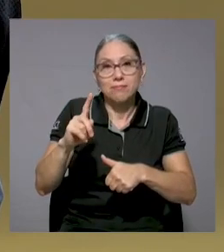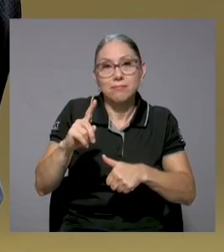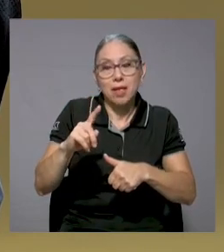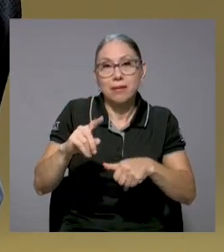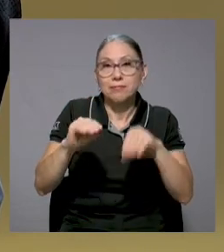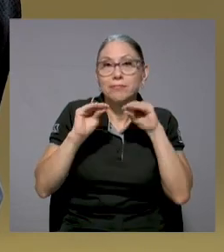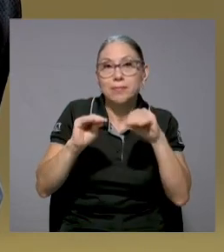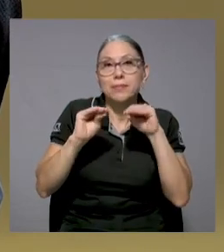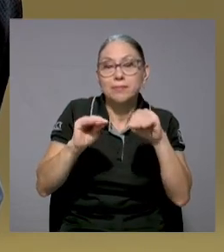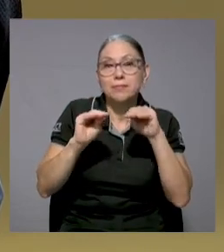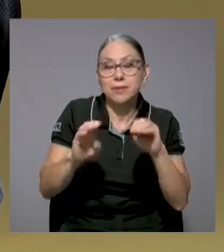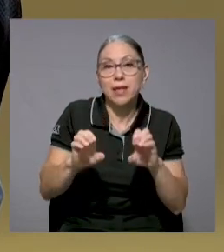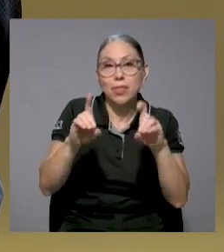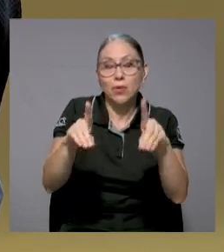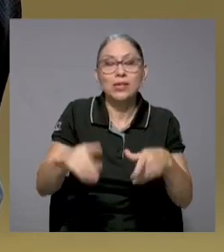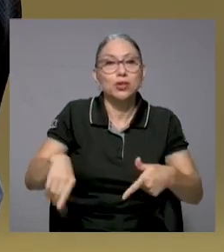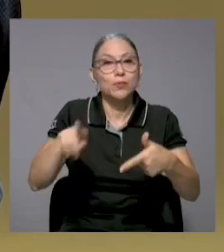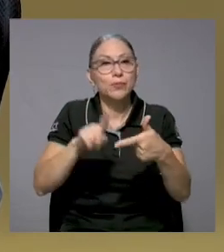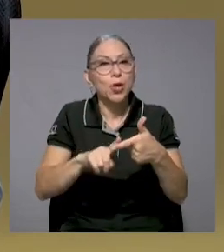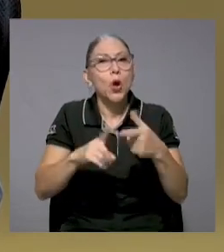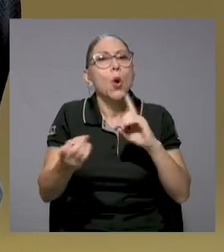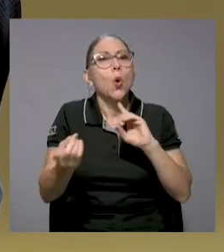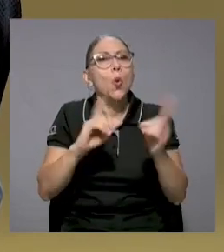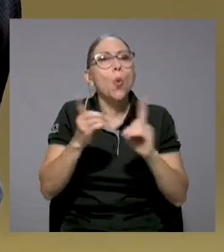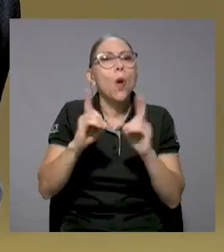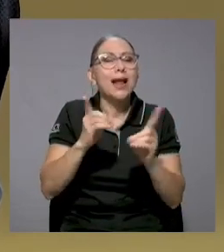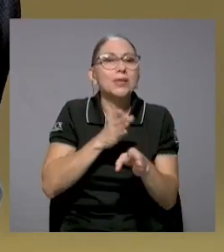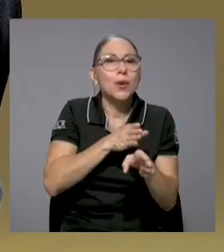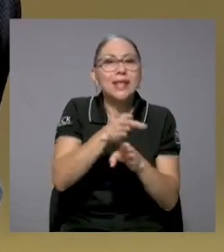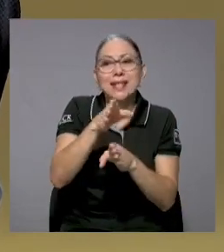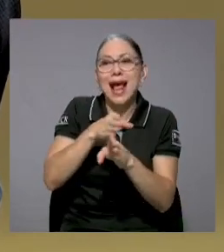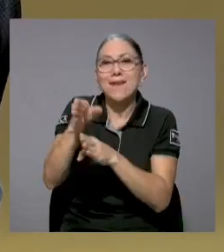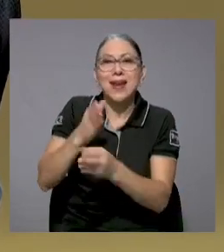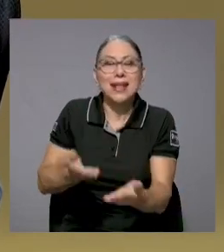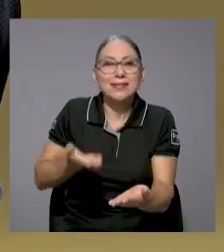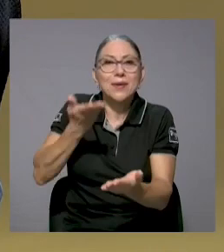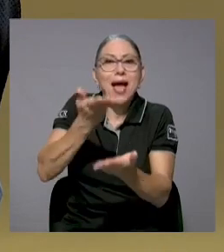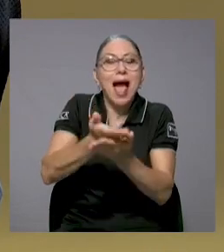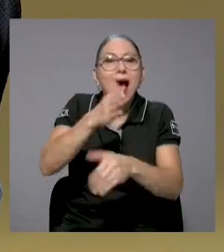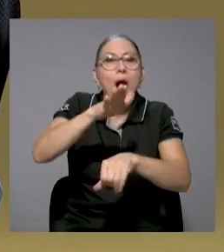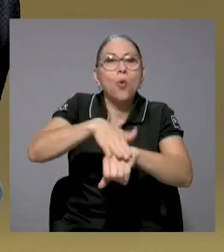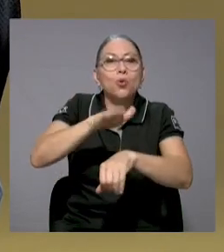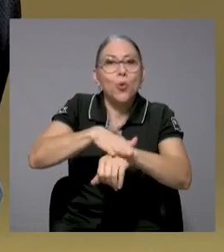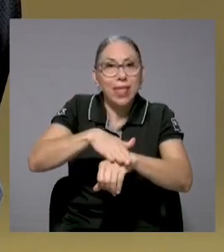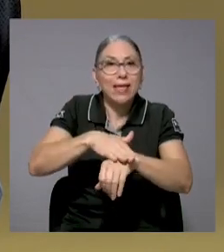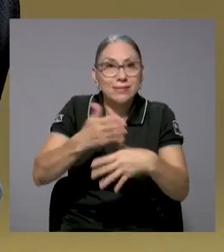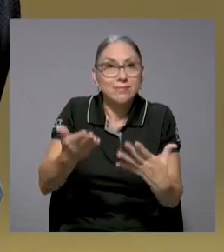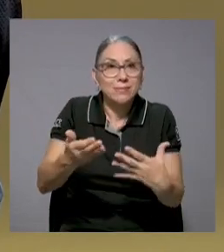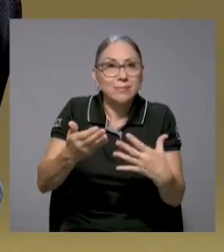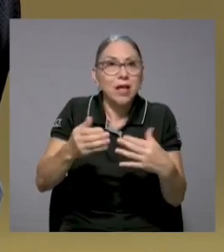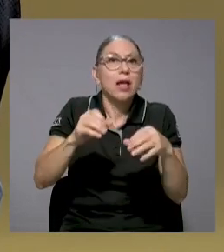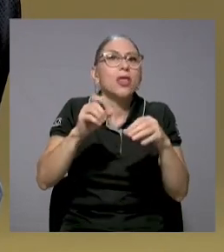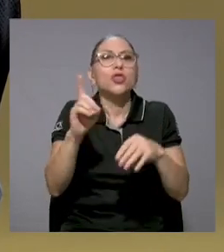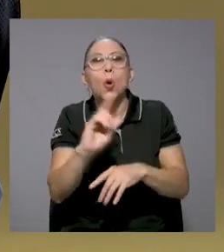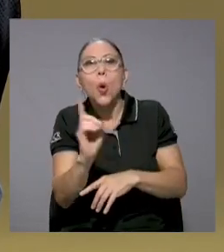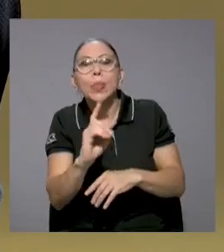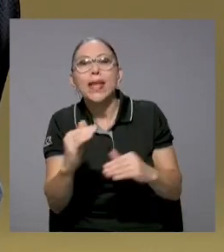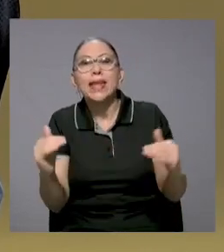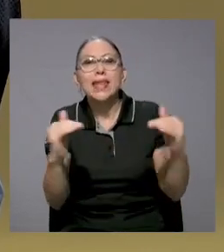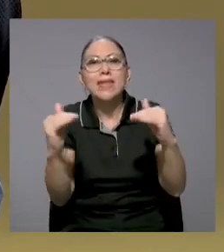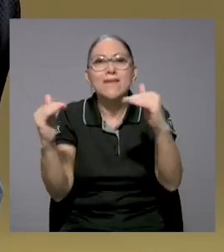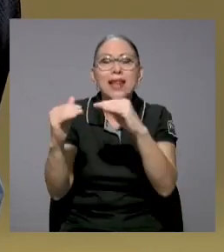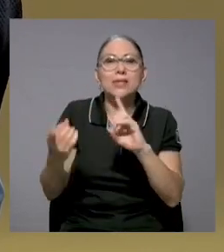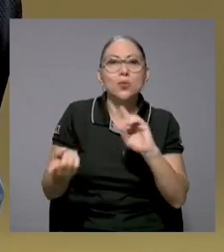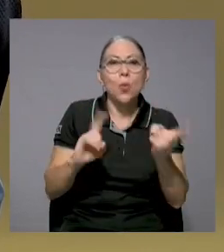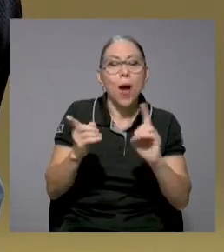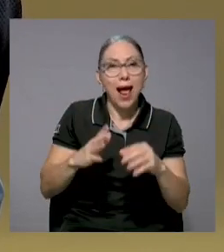ofrecer servicios educativos, cuál es la oferta académica que tienen autorizada, o sea, qué carreras tienen permitidas dar, en dónde, en qué niveles, aunque en